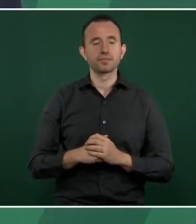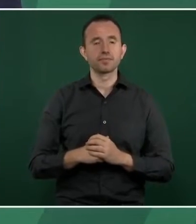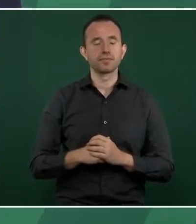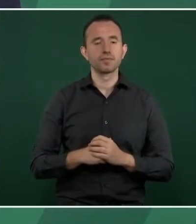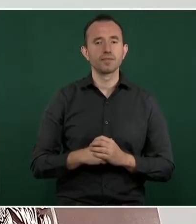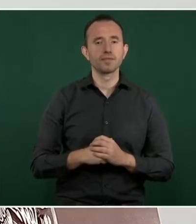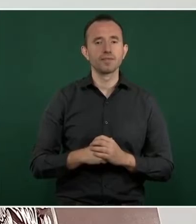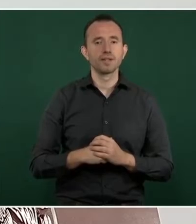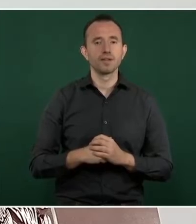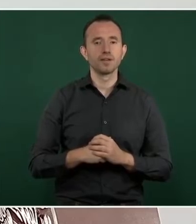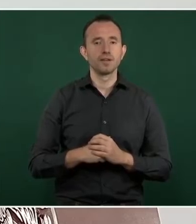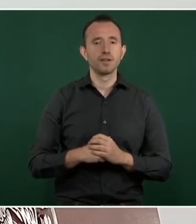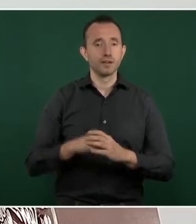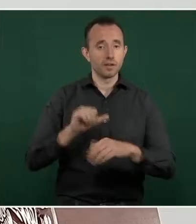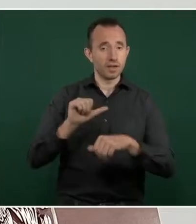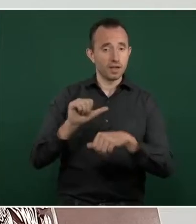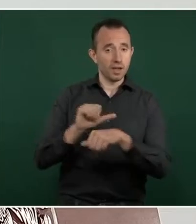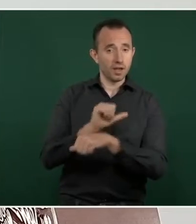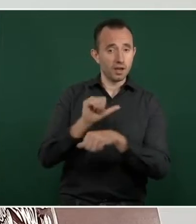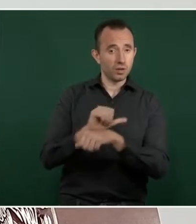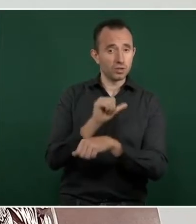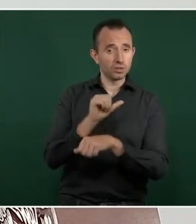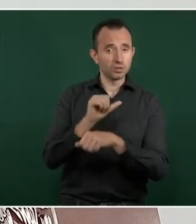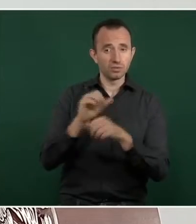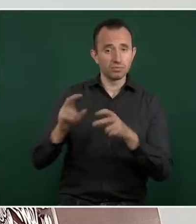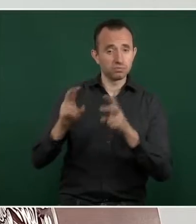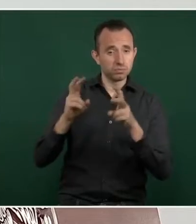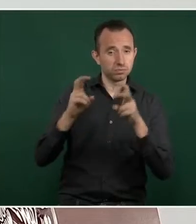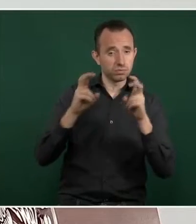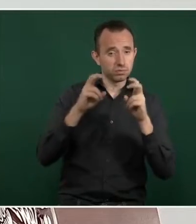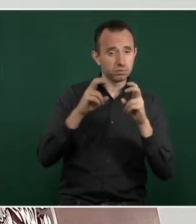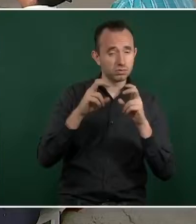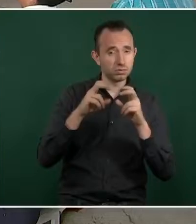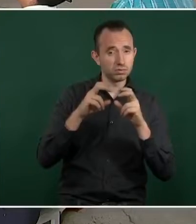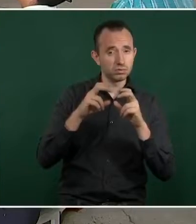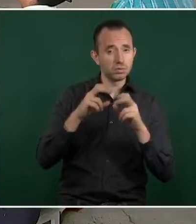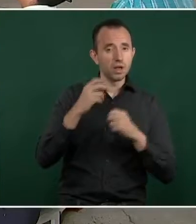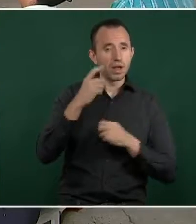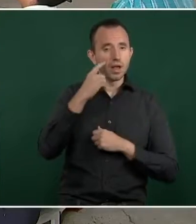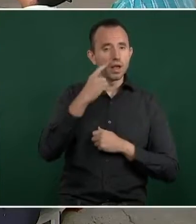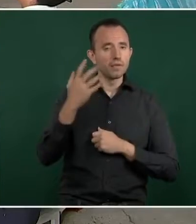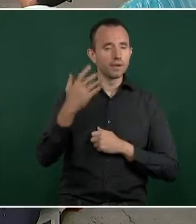Robo de vehículo. A ver, secuestro.